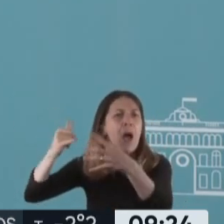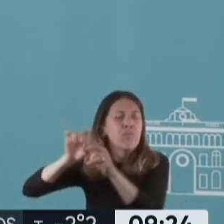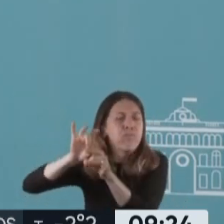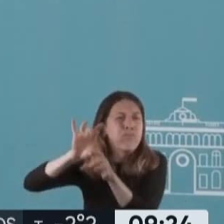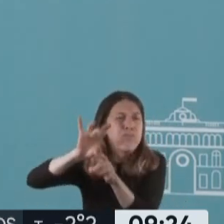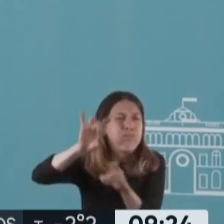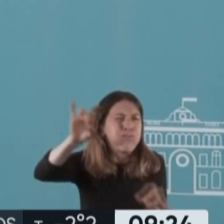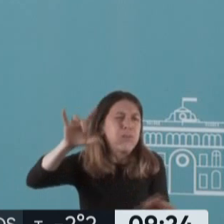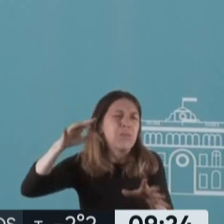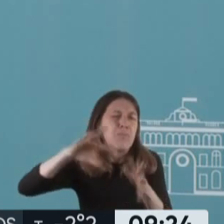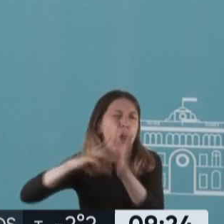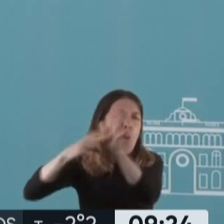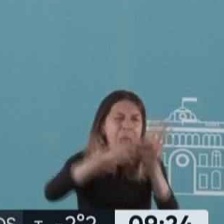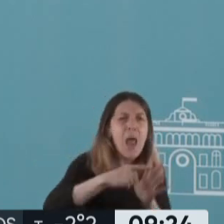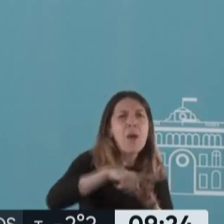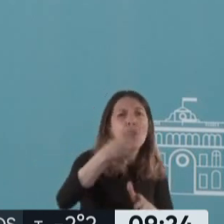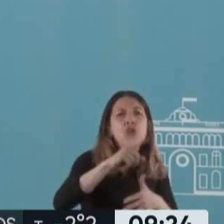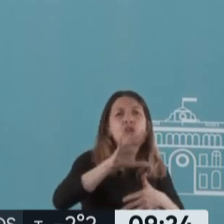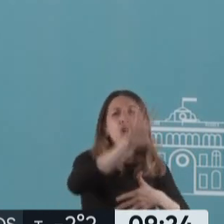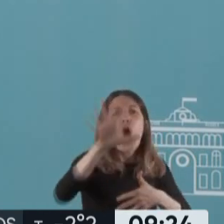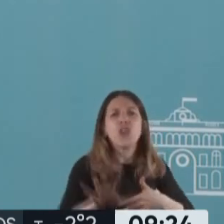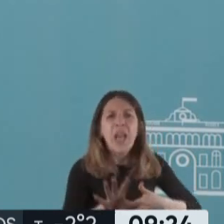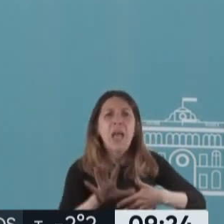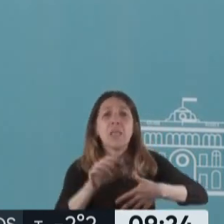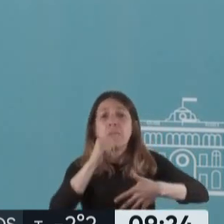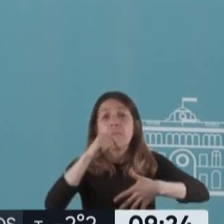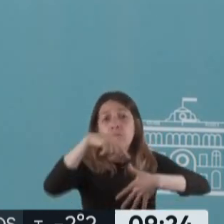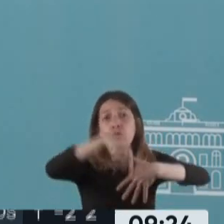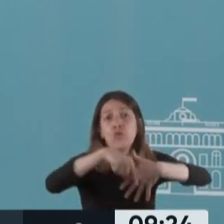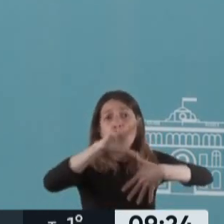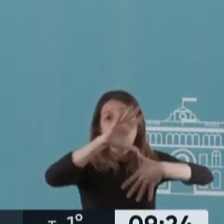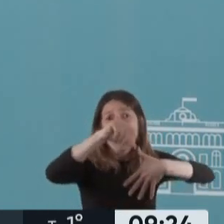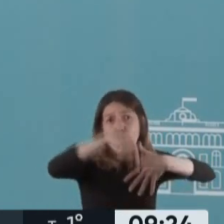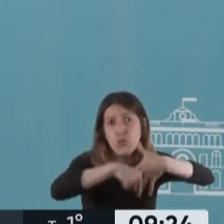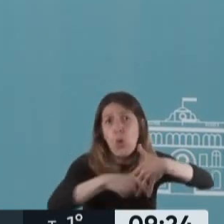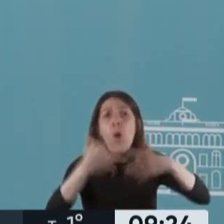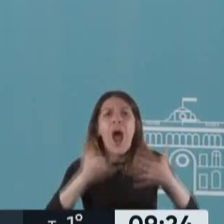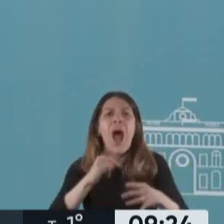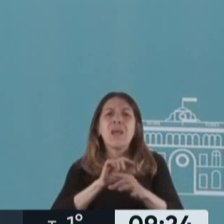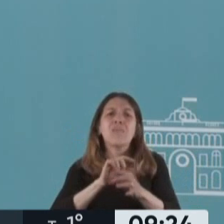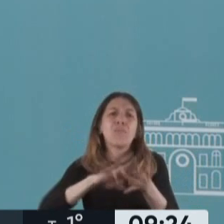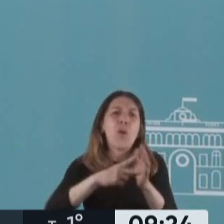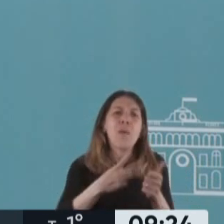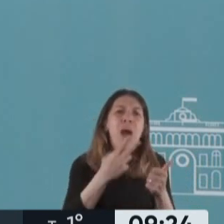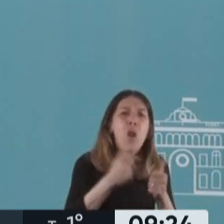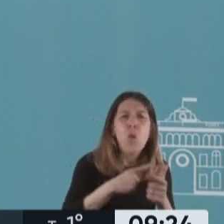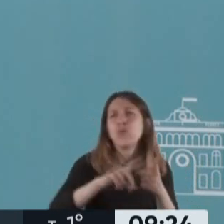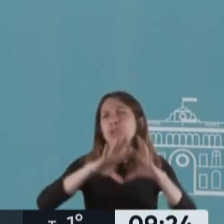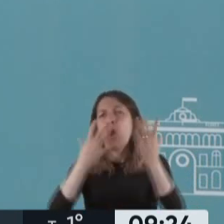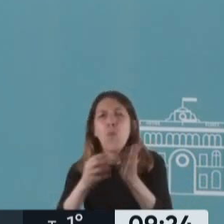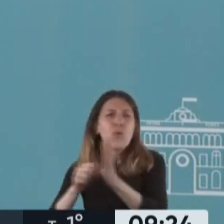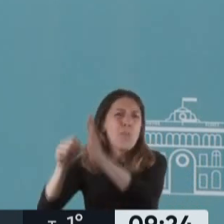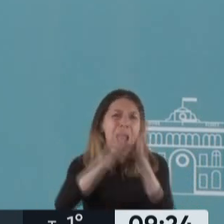para el sur del continente, para los países del sur, lo que está significando la crisis energética y la crisis de inflación en todo el mundo, también para nuestros países y,